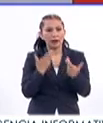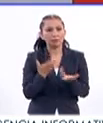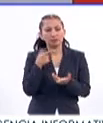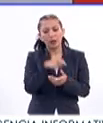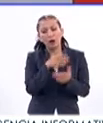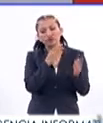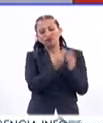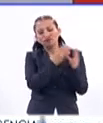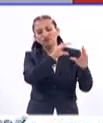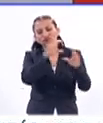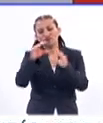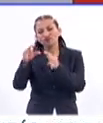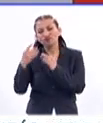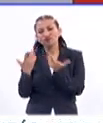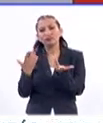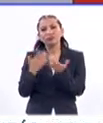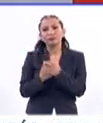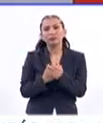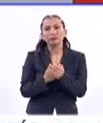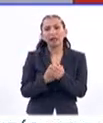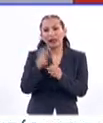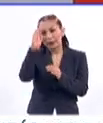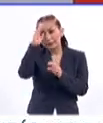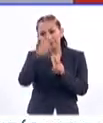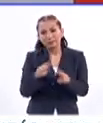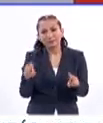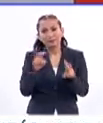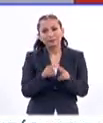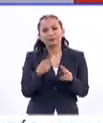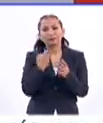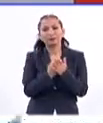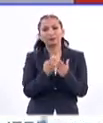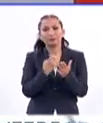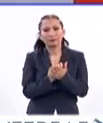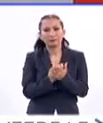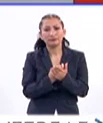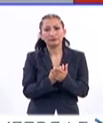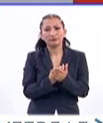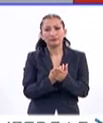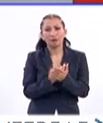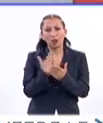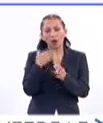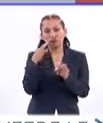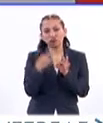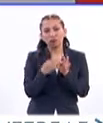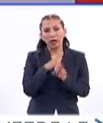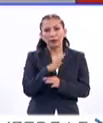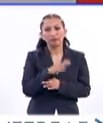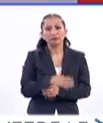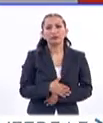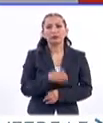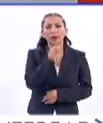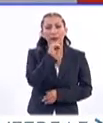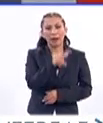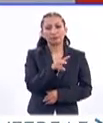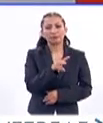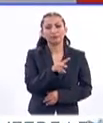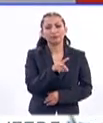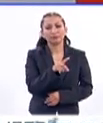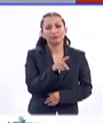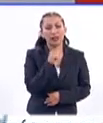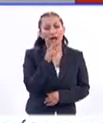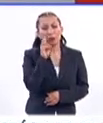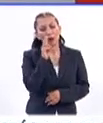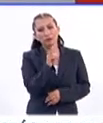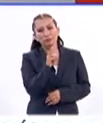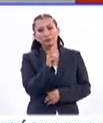parte académica y de reflexión y crítica pues tiene tan consolidada. Servirán también en